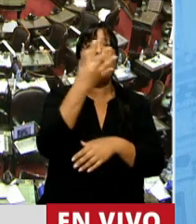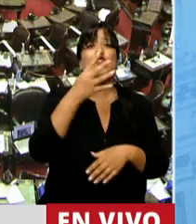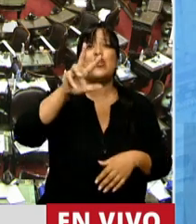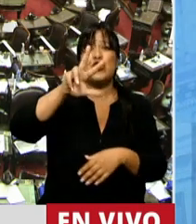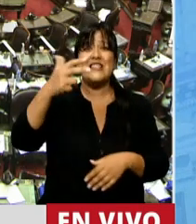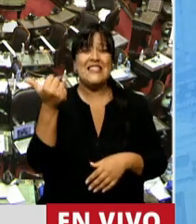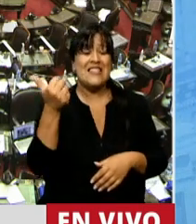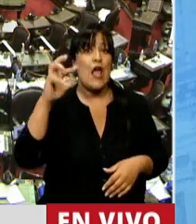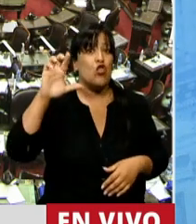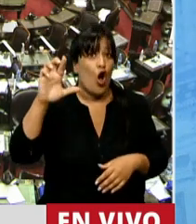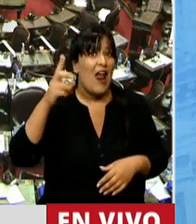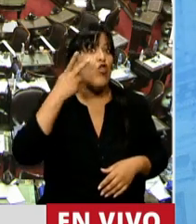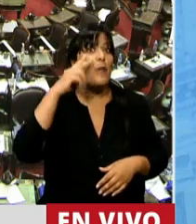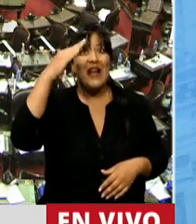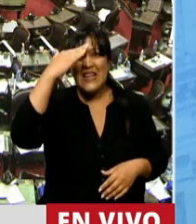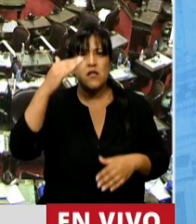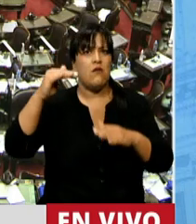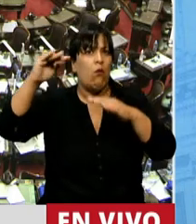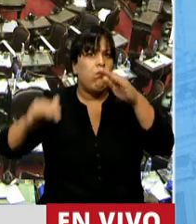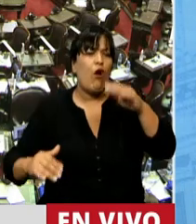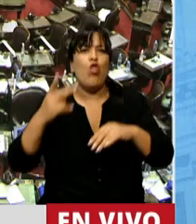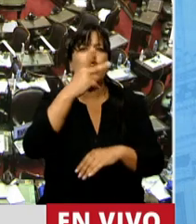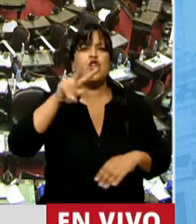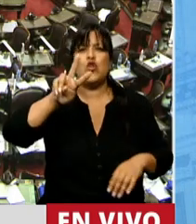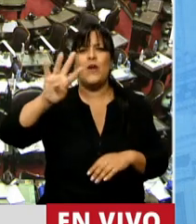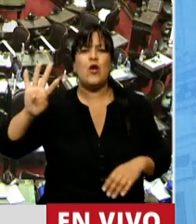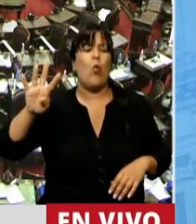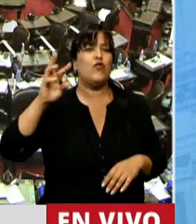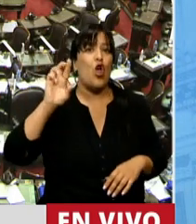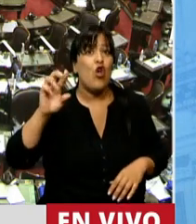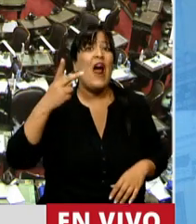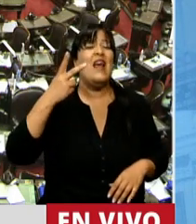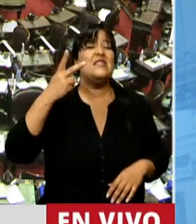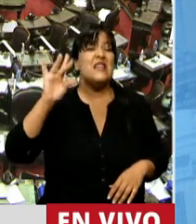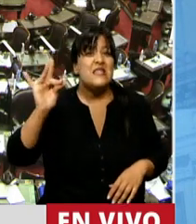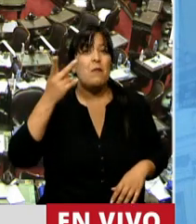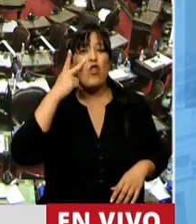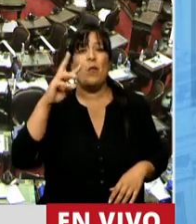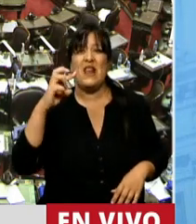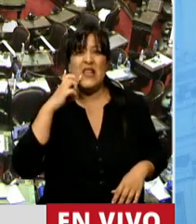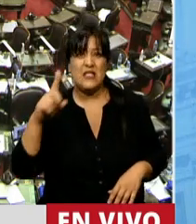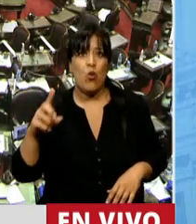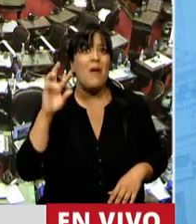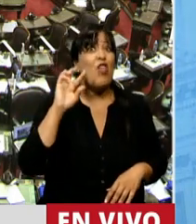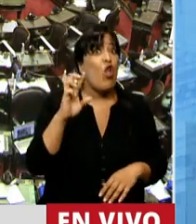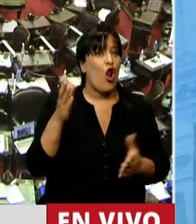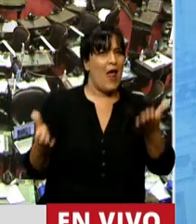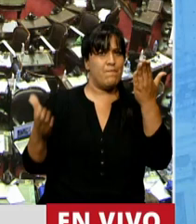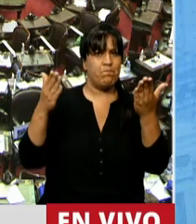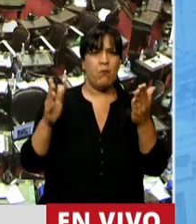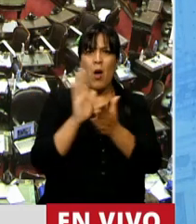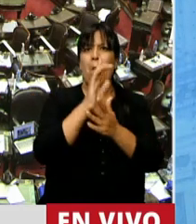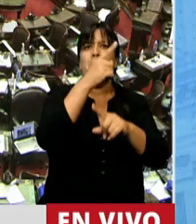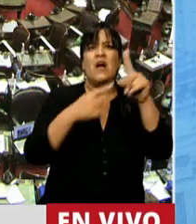436 dólares de 2015 a 224 dólares en diciembre de 2019. Es decir, medida en dólares, la jubilación perdió la mitad